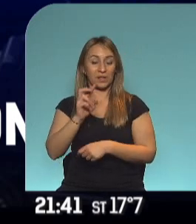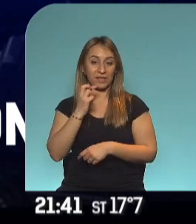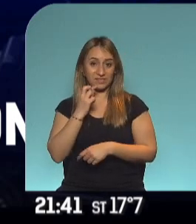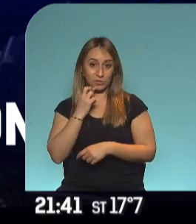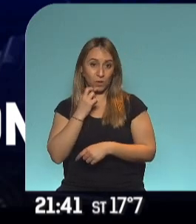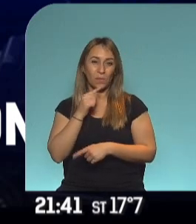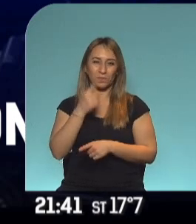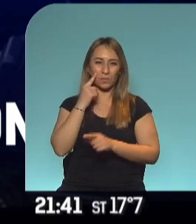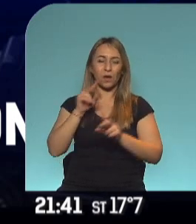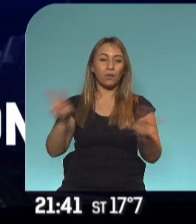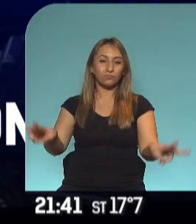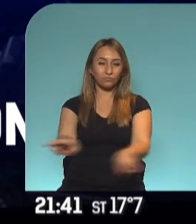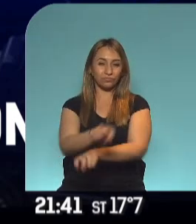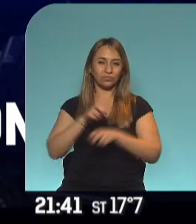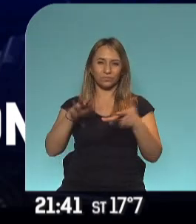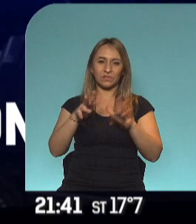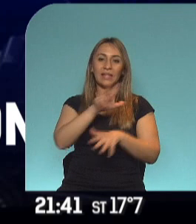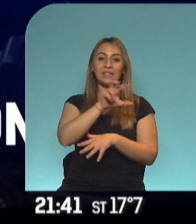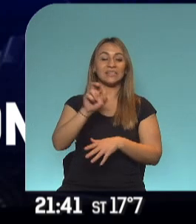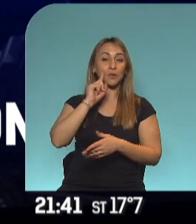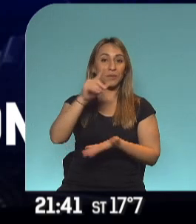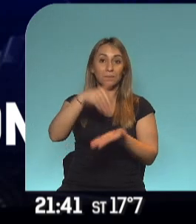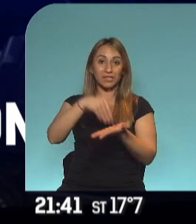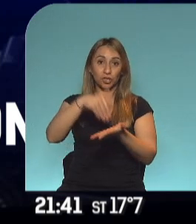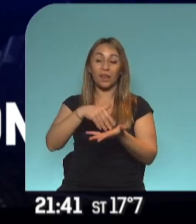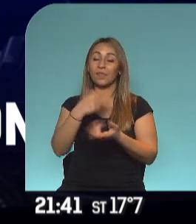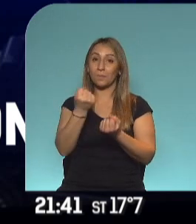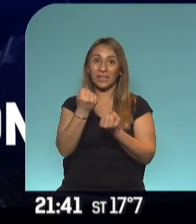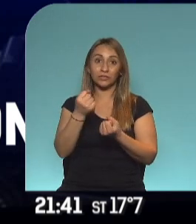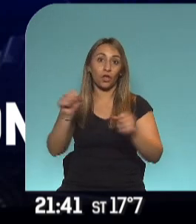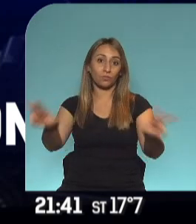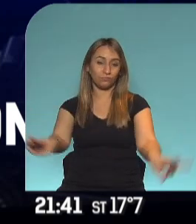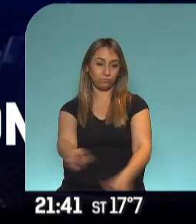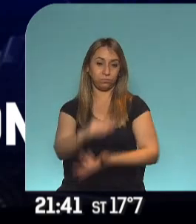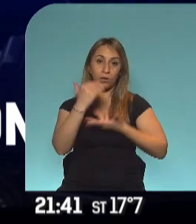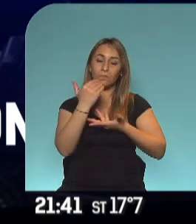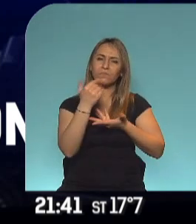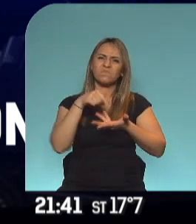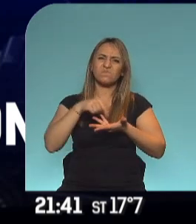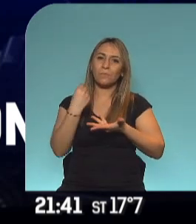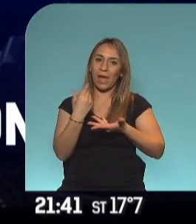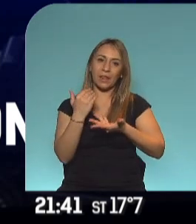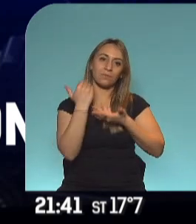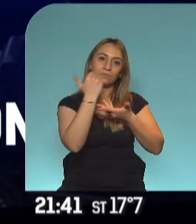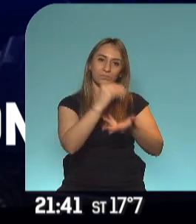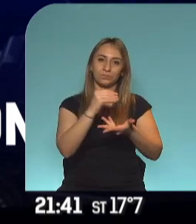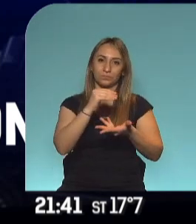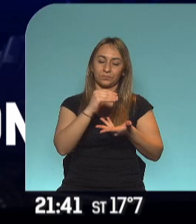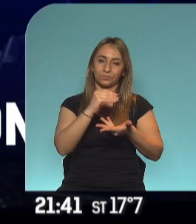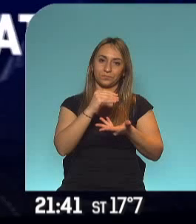recaudación estimada, 300.000 millones de pesos, que por supuesto van a estar destinados, y lo podemos ver en la próxima